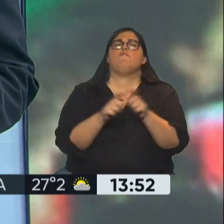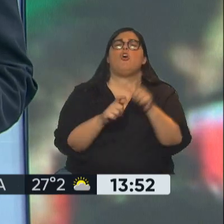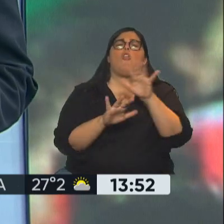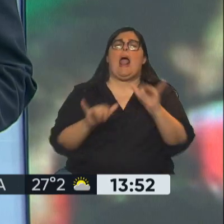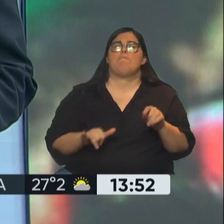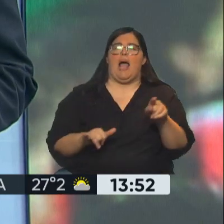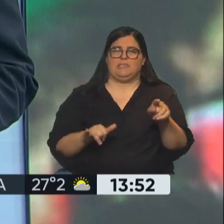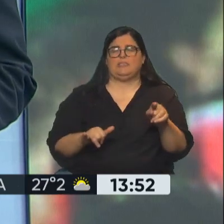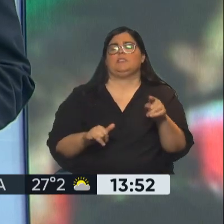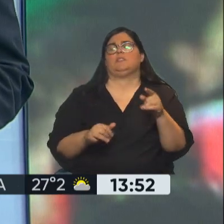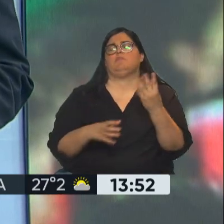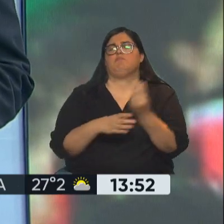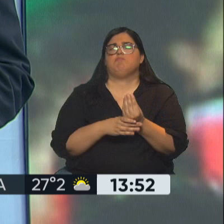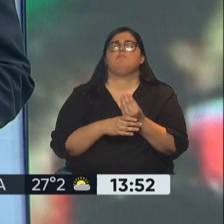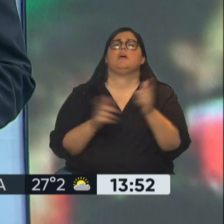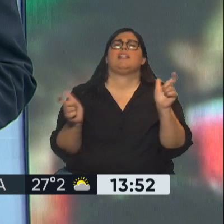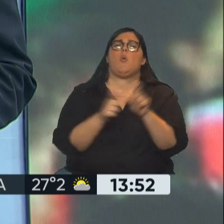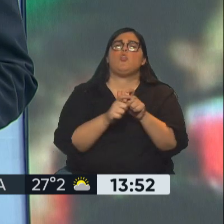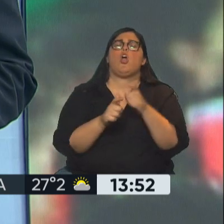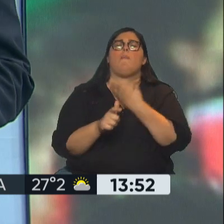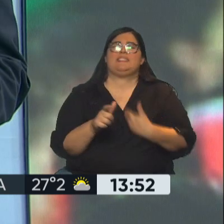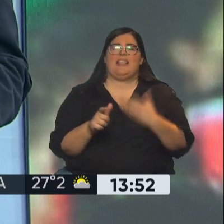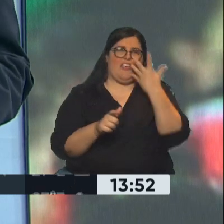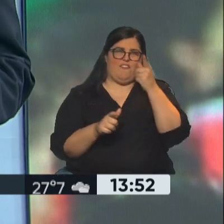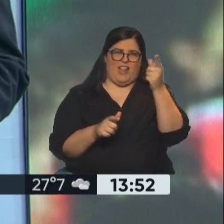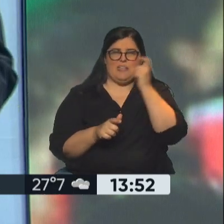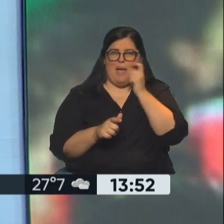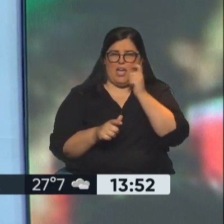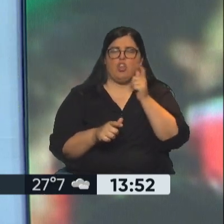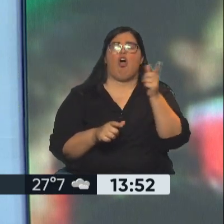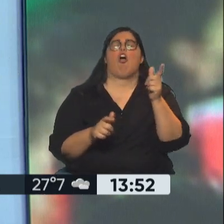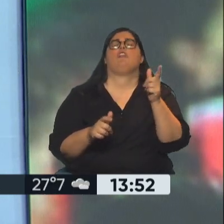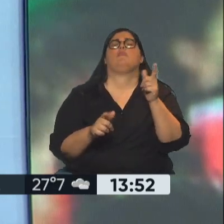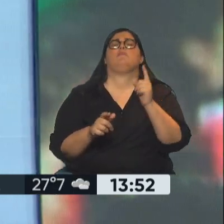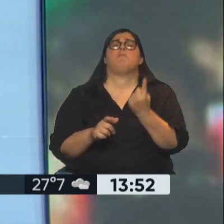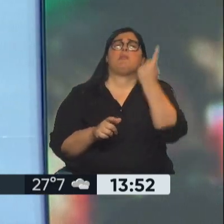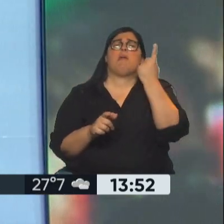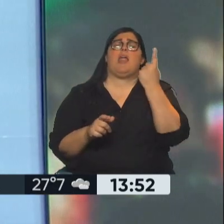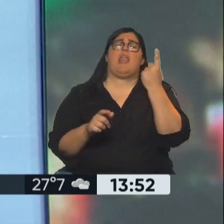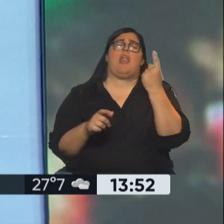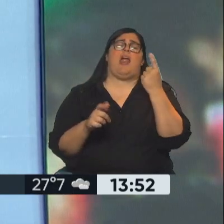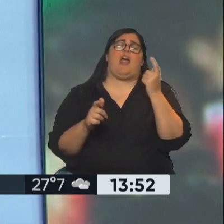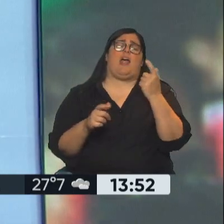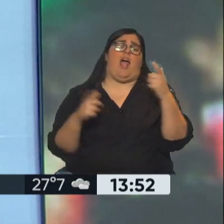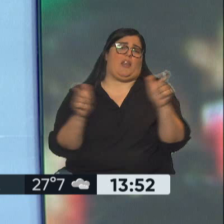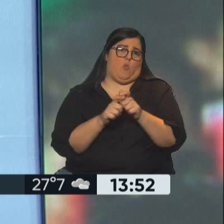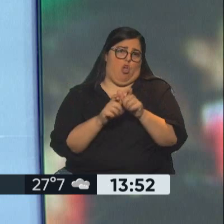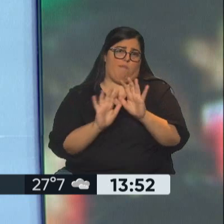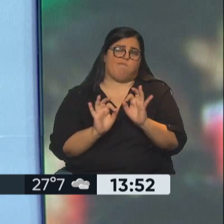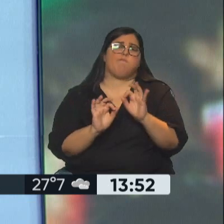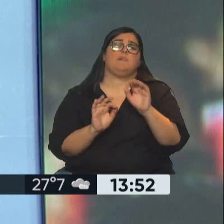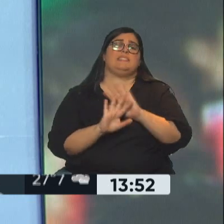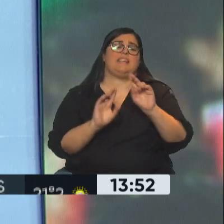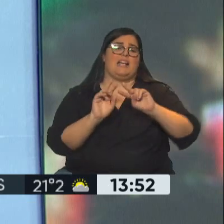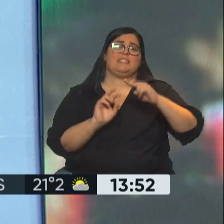reunión con macron allí en París como una de las primeras actividades y en las últimas horas se reunió con la